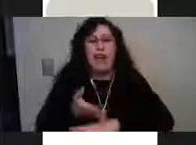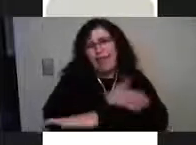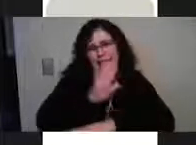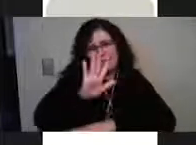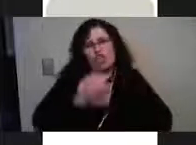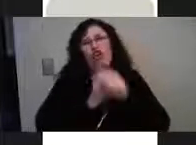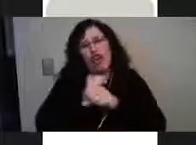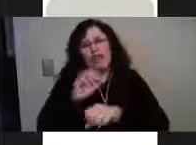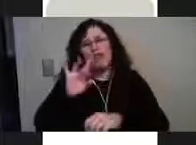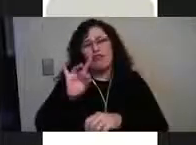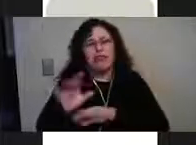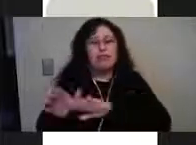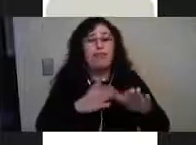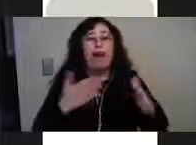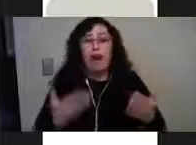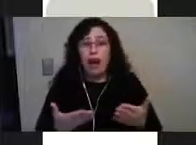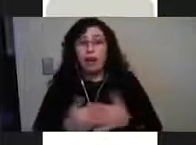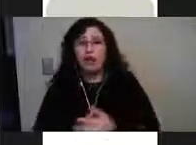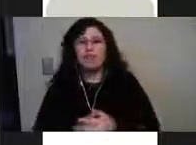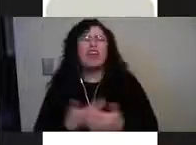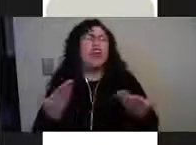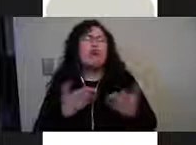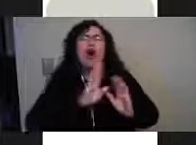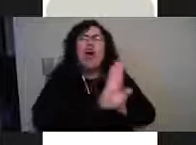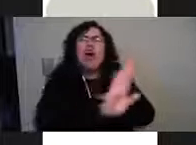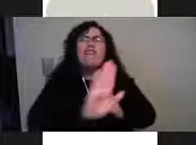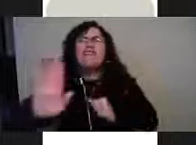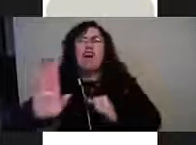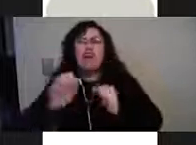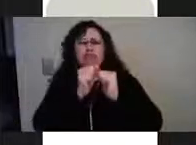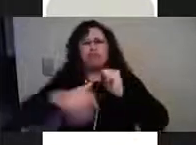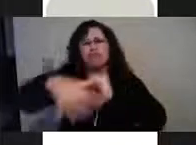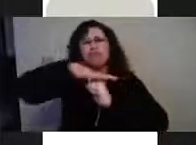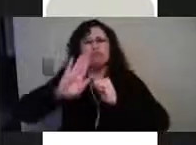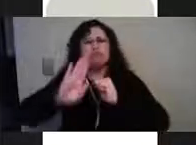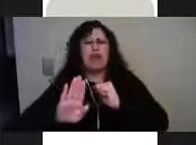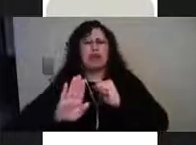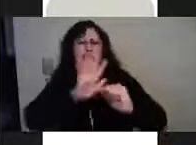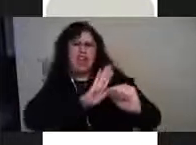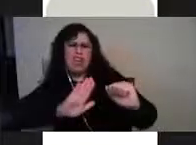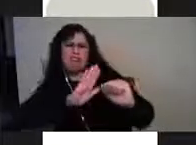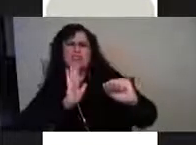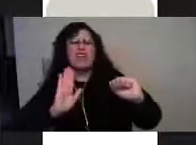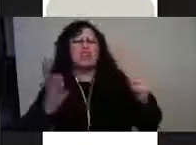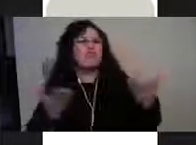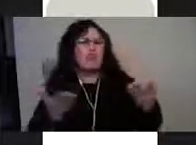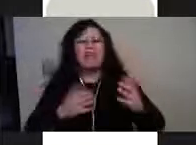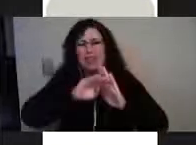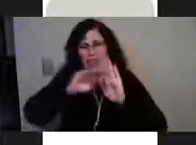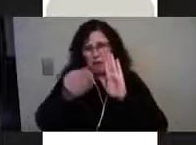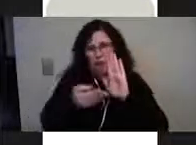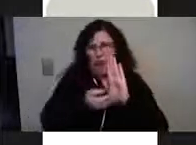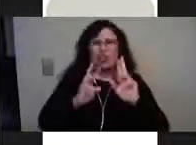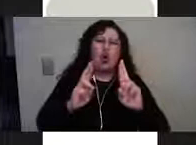regla general, para evitar una parálisis cerebral, uno puede inferir que tratar de que los embarazos sean a término, ¿cierto? Eso disminuye